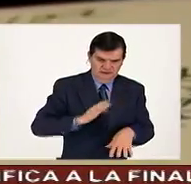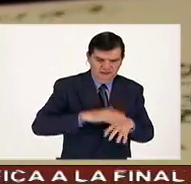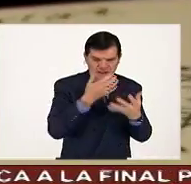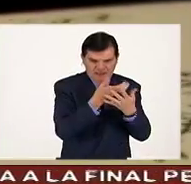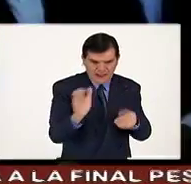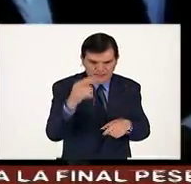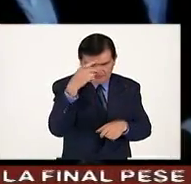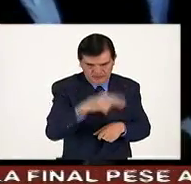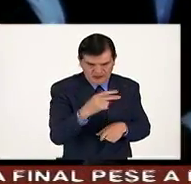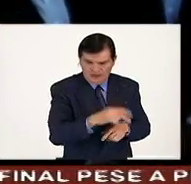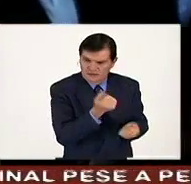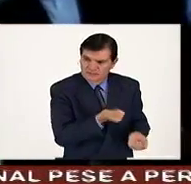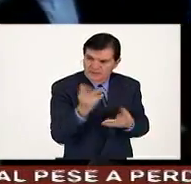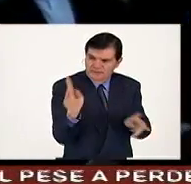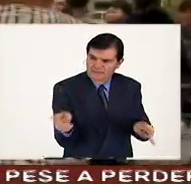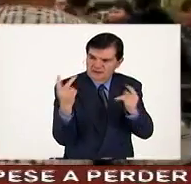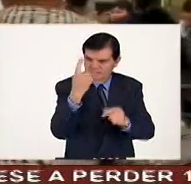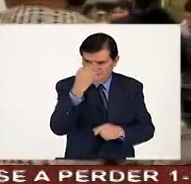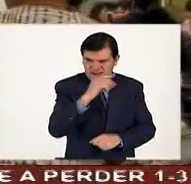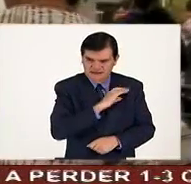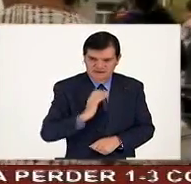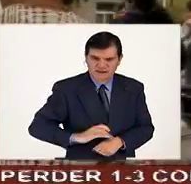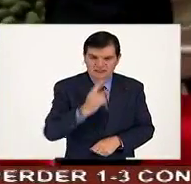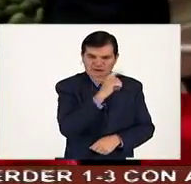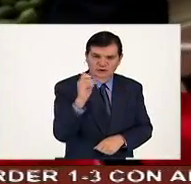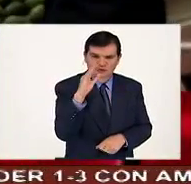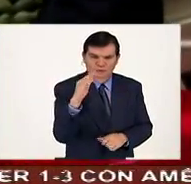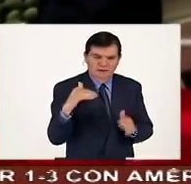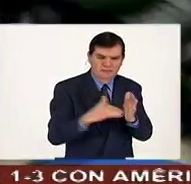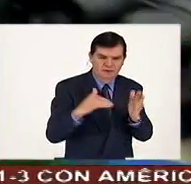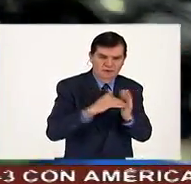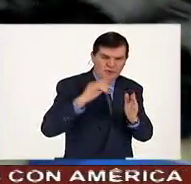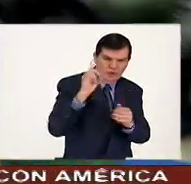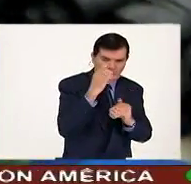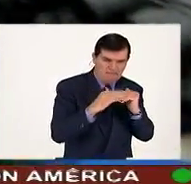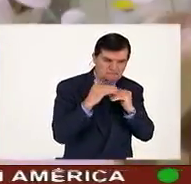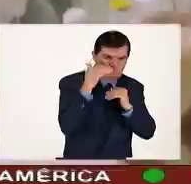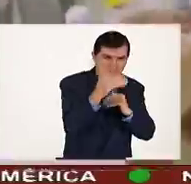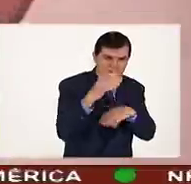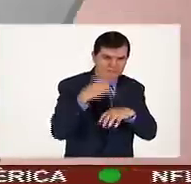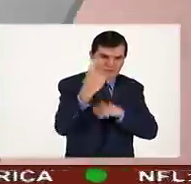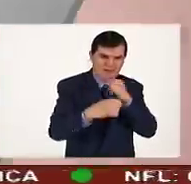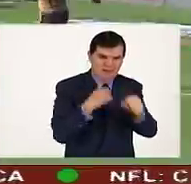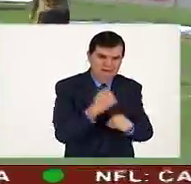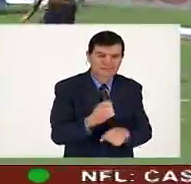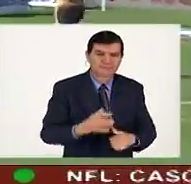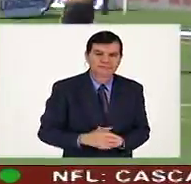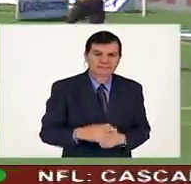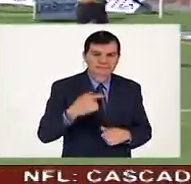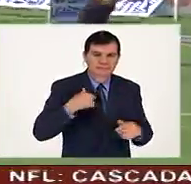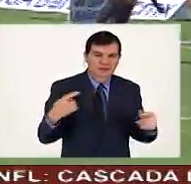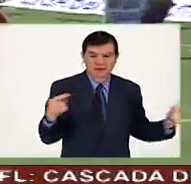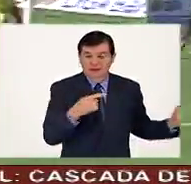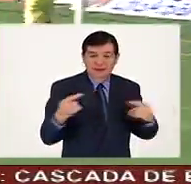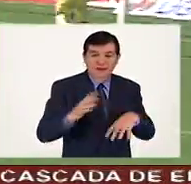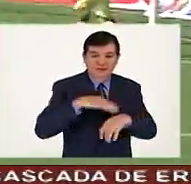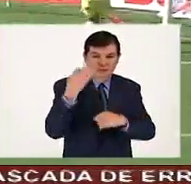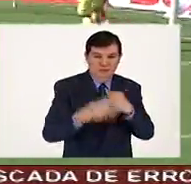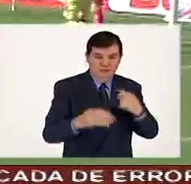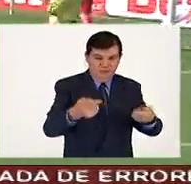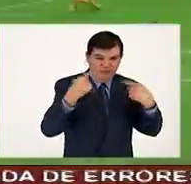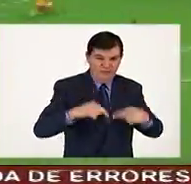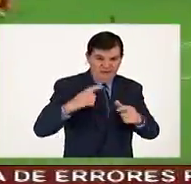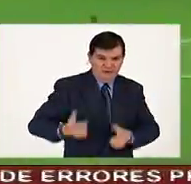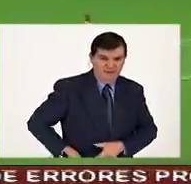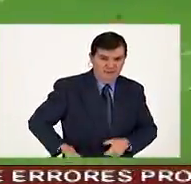campo mexicano a China, hasta por 150 millones de dólares más para el próximo año. Duelo de fieras en la final de la